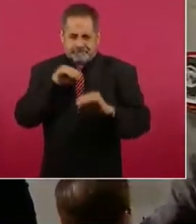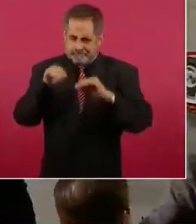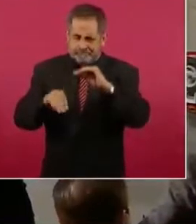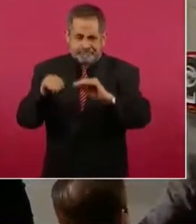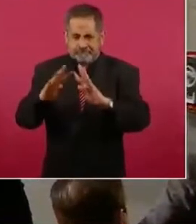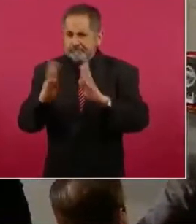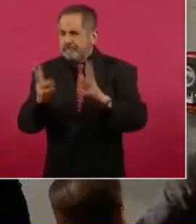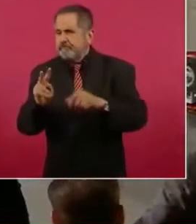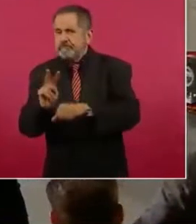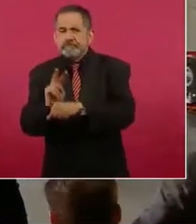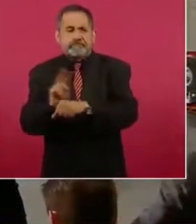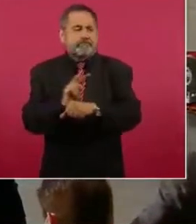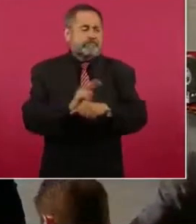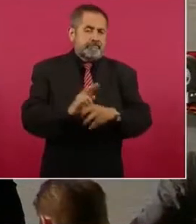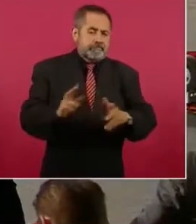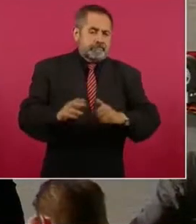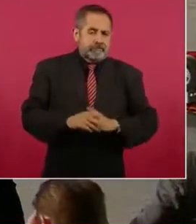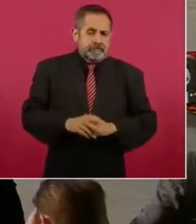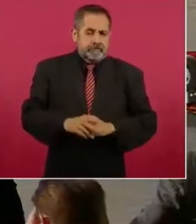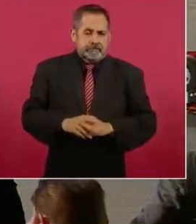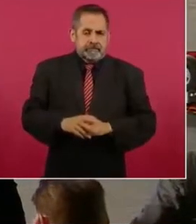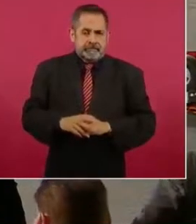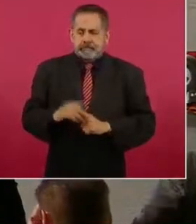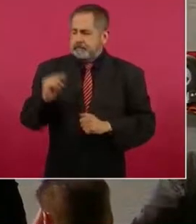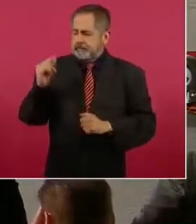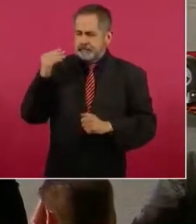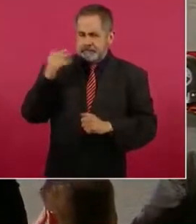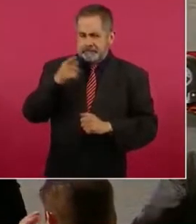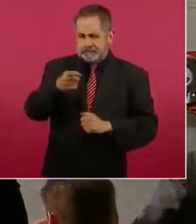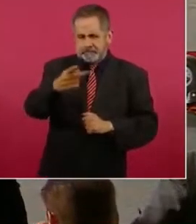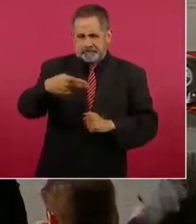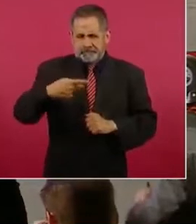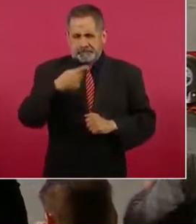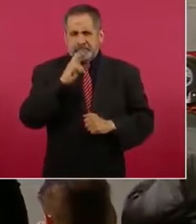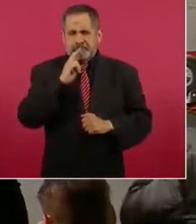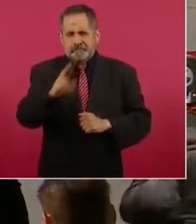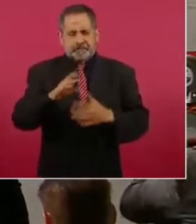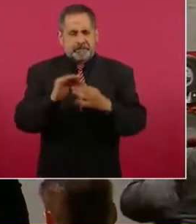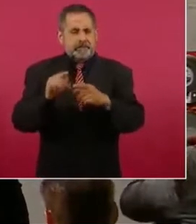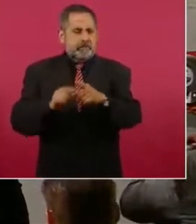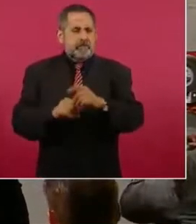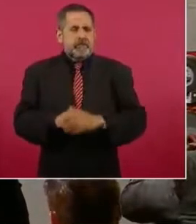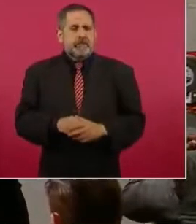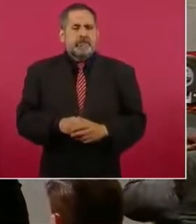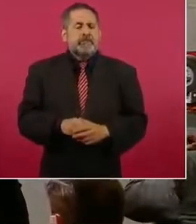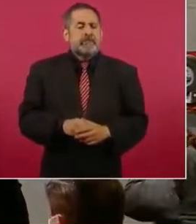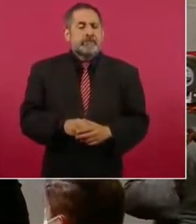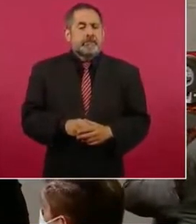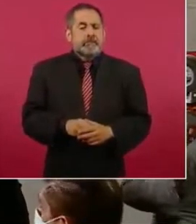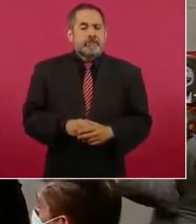lo que comentaba también, ¿no?, por tu pregunta. Sí.